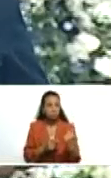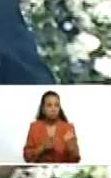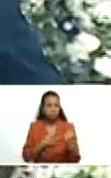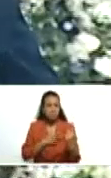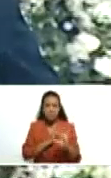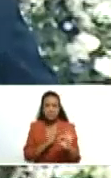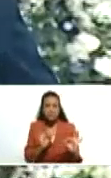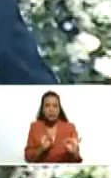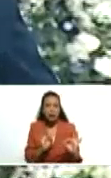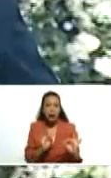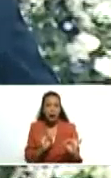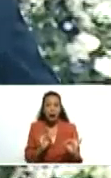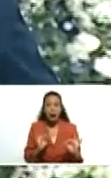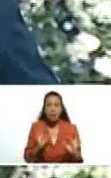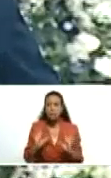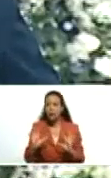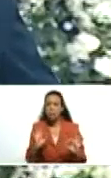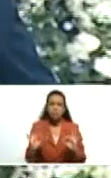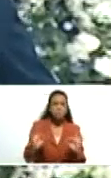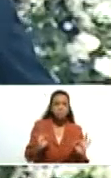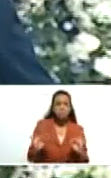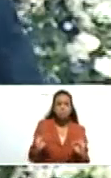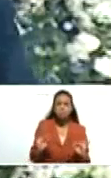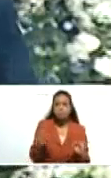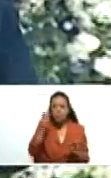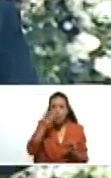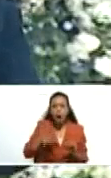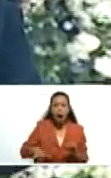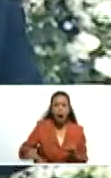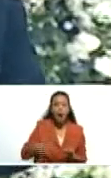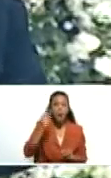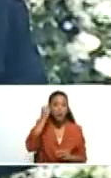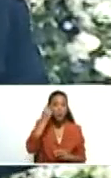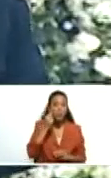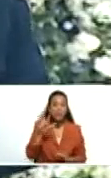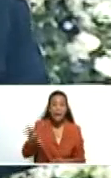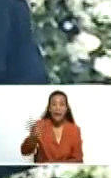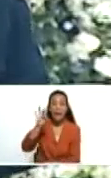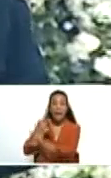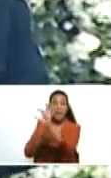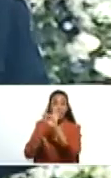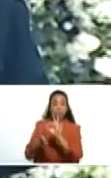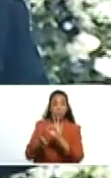electo en las filas del pueblo de Sucre,